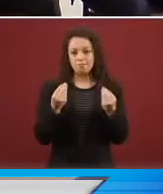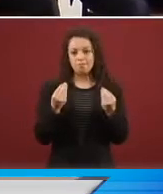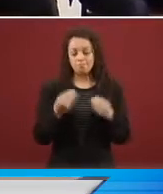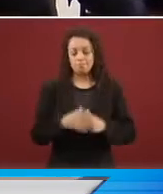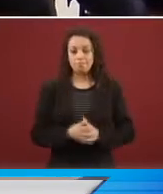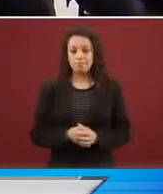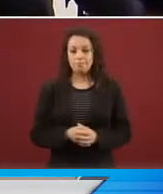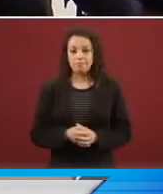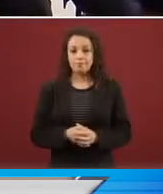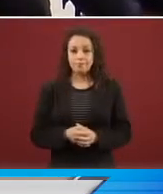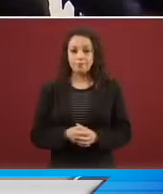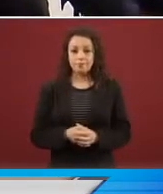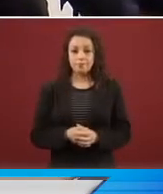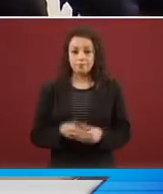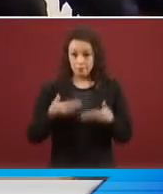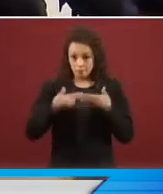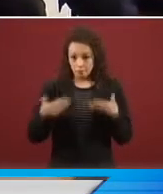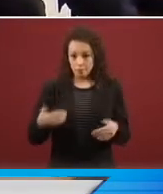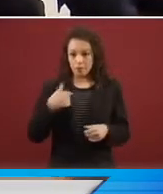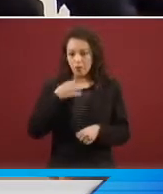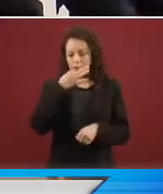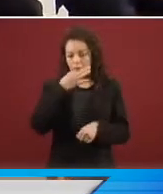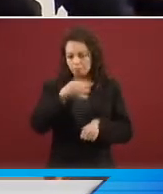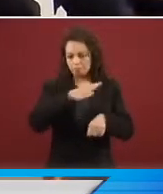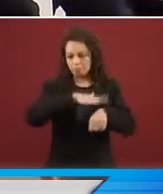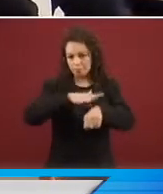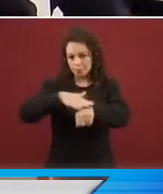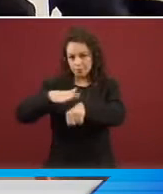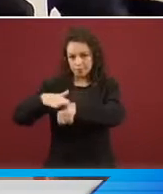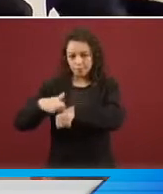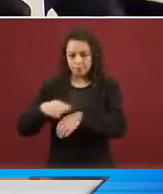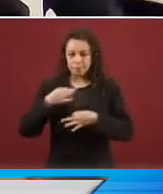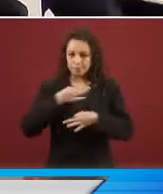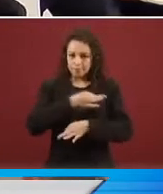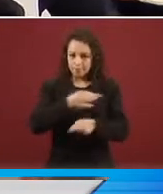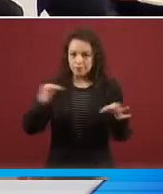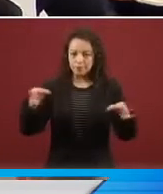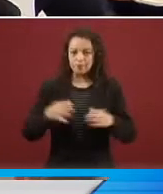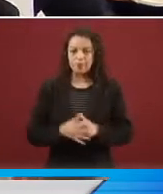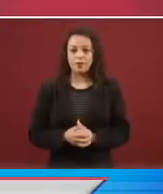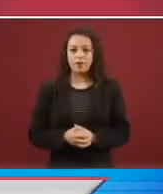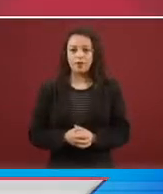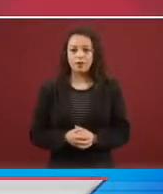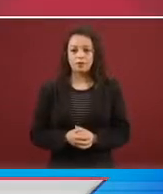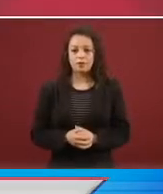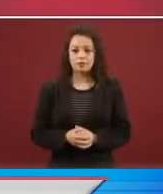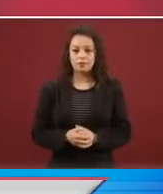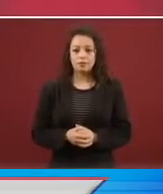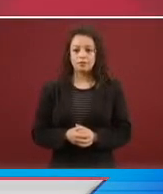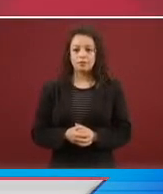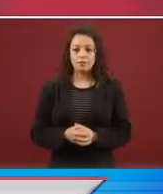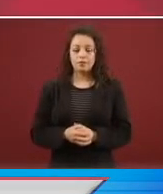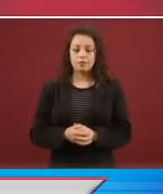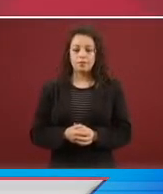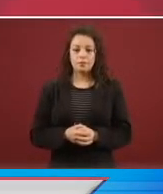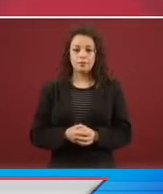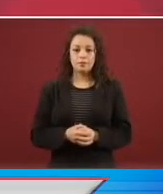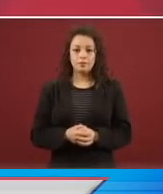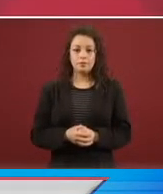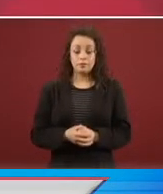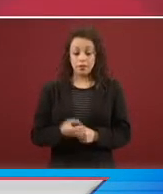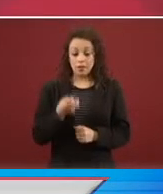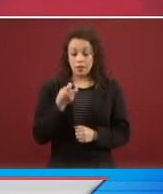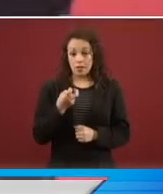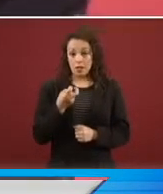en el marco de la toma de la presa de La Boquilla en Chihuahua. Asegura que hay suficiente agua para el riego este año y descarta la escasez, por lo que hace